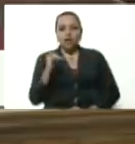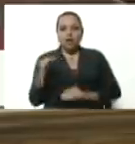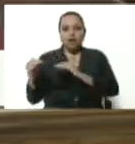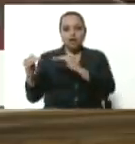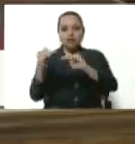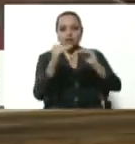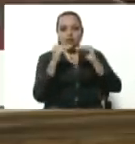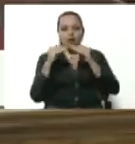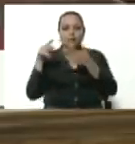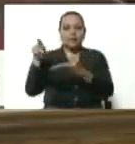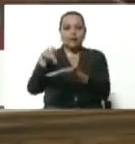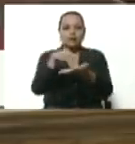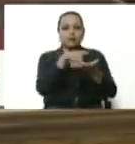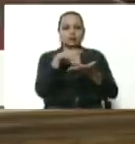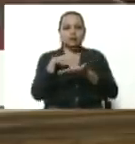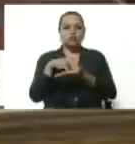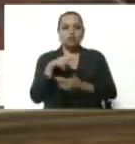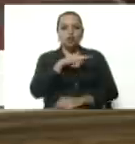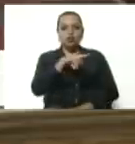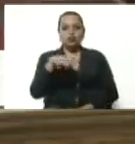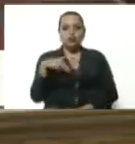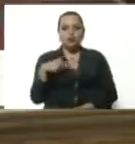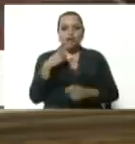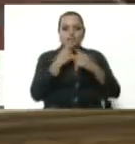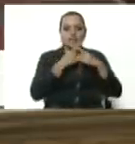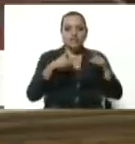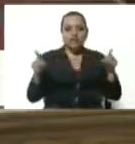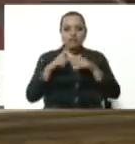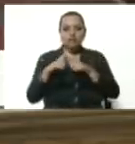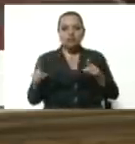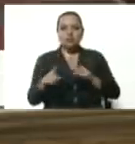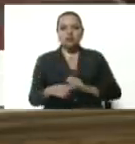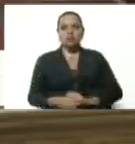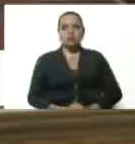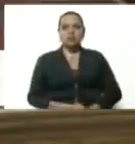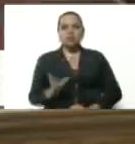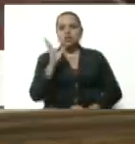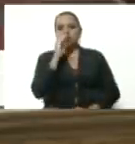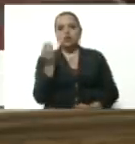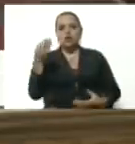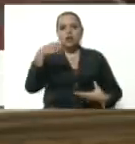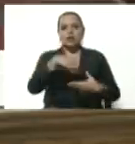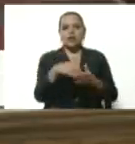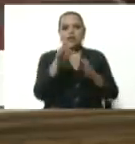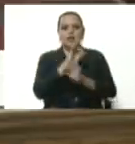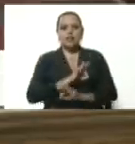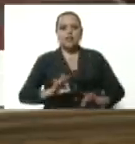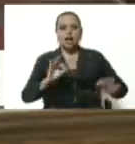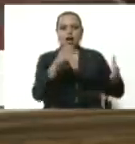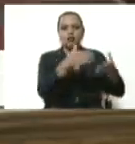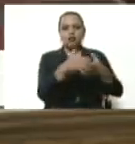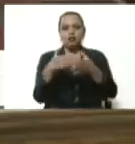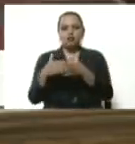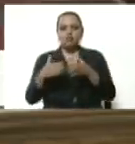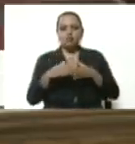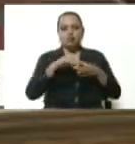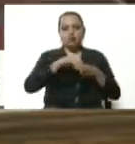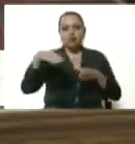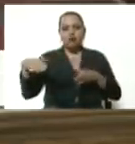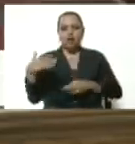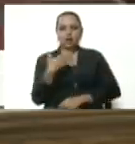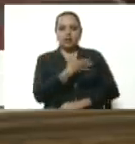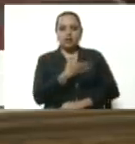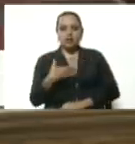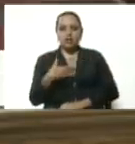la participación, nuestras diferencias sin la intromisión de ningún factor externo que